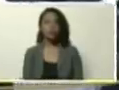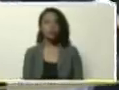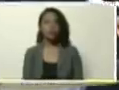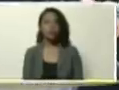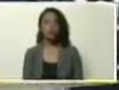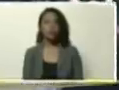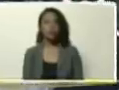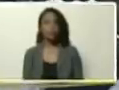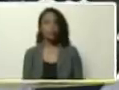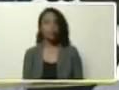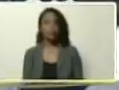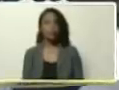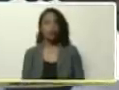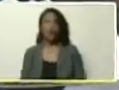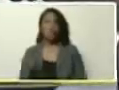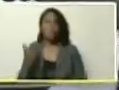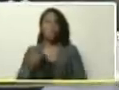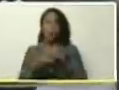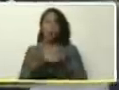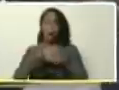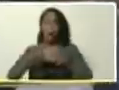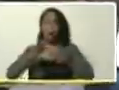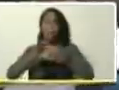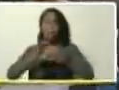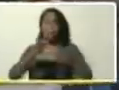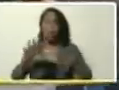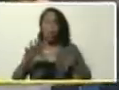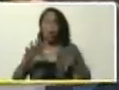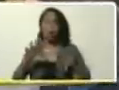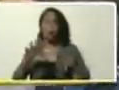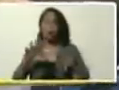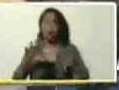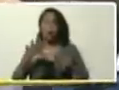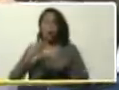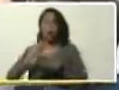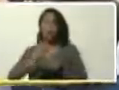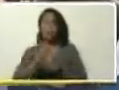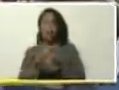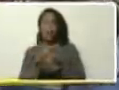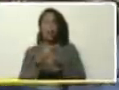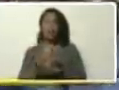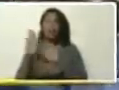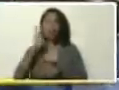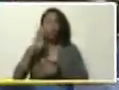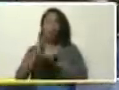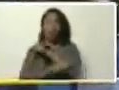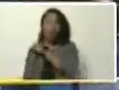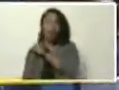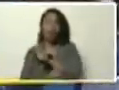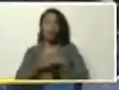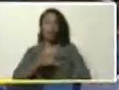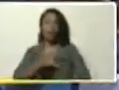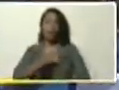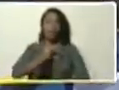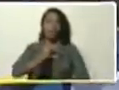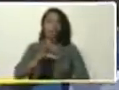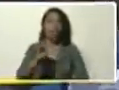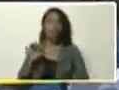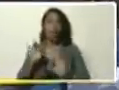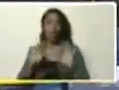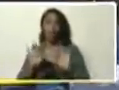Vamos a desbloquear de burocracia de indolencia